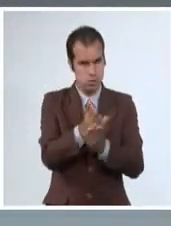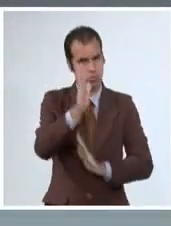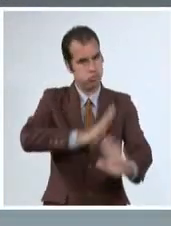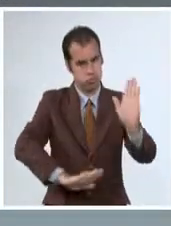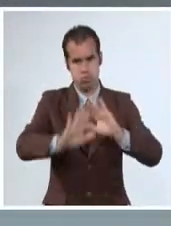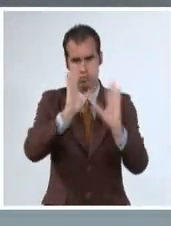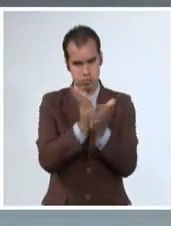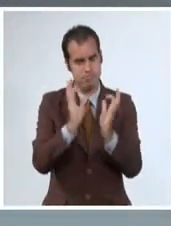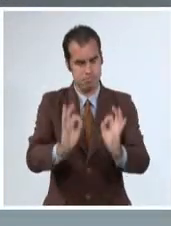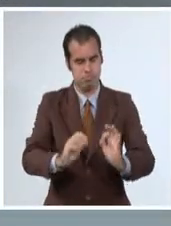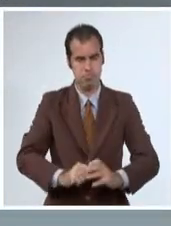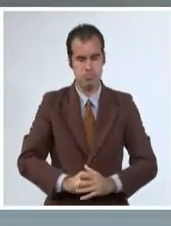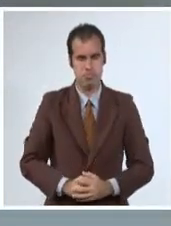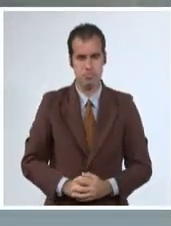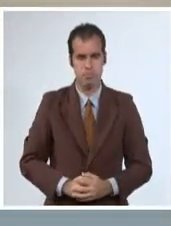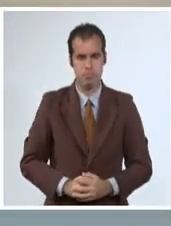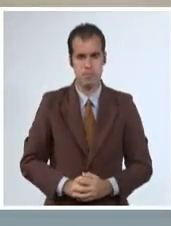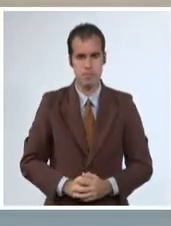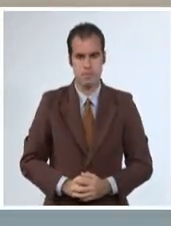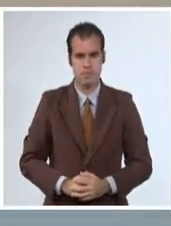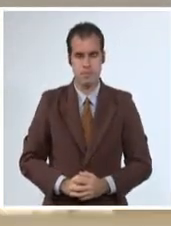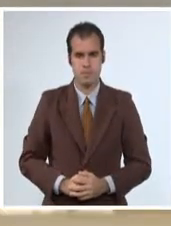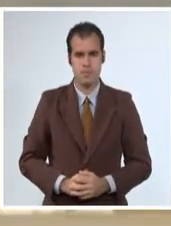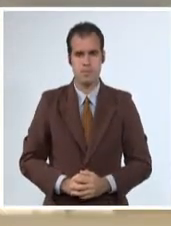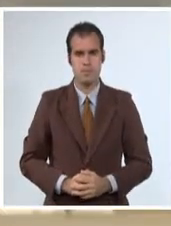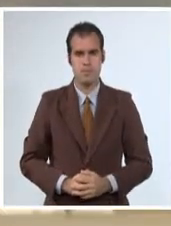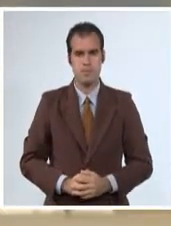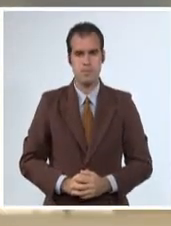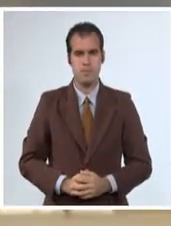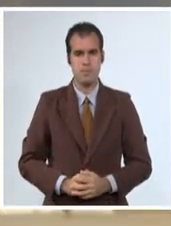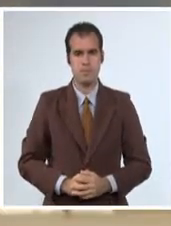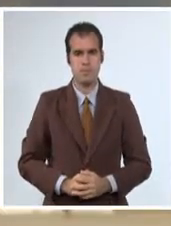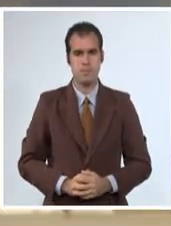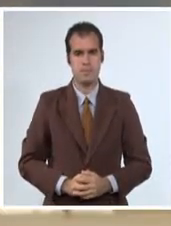Desde Artemisa, Reinier del Pino, Sistema Informativo de la Televisión Cubana.